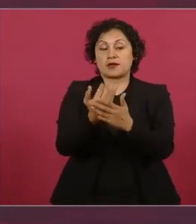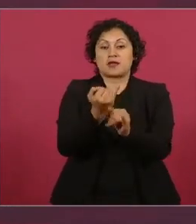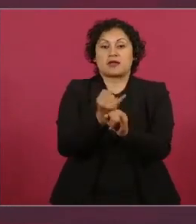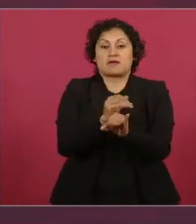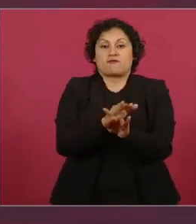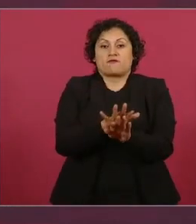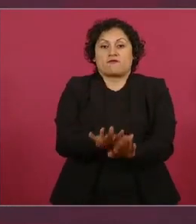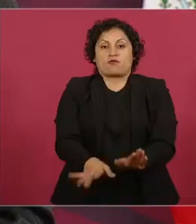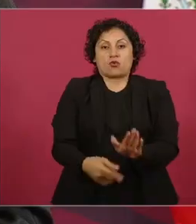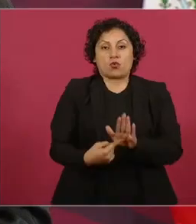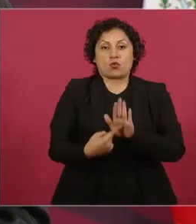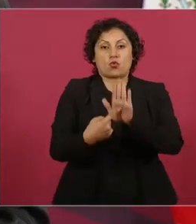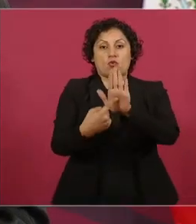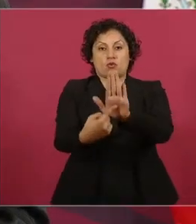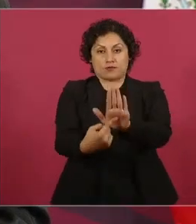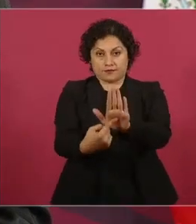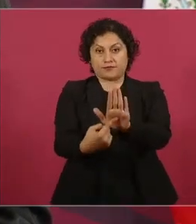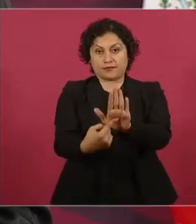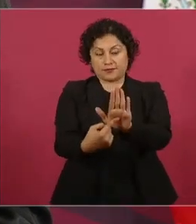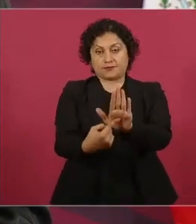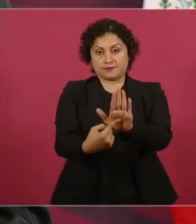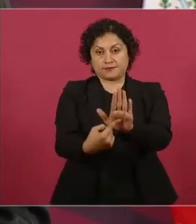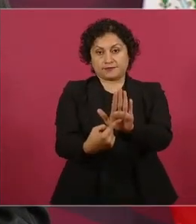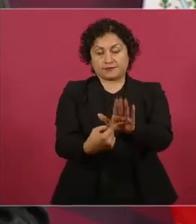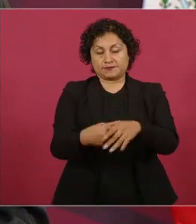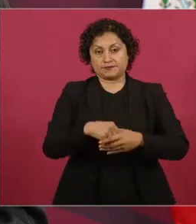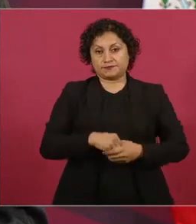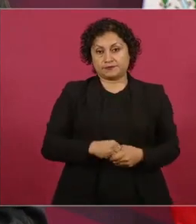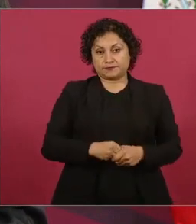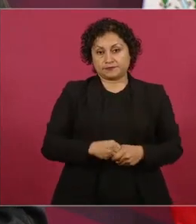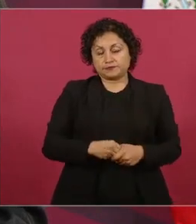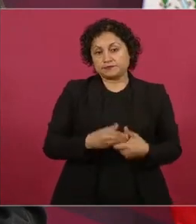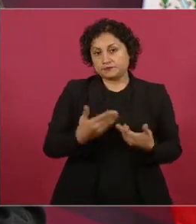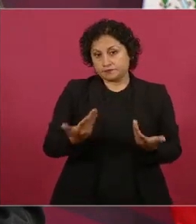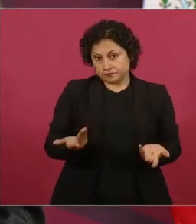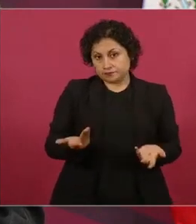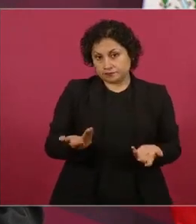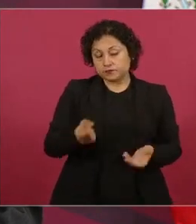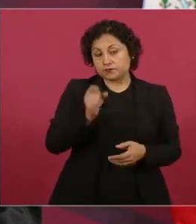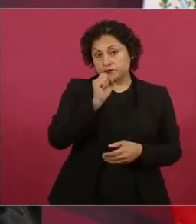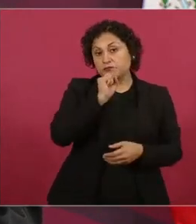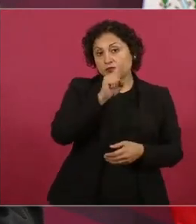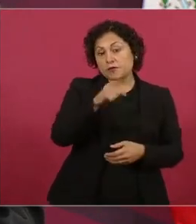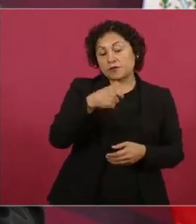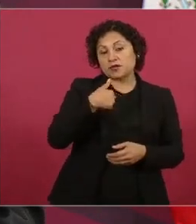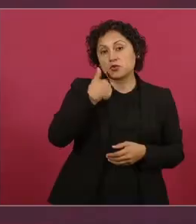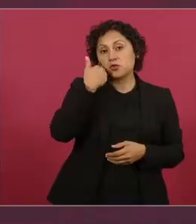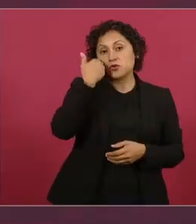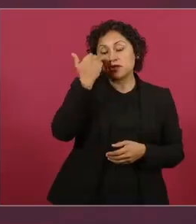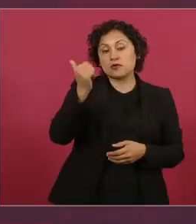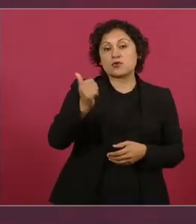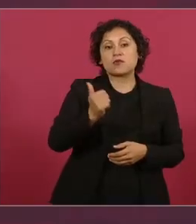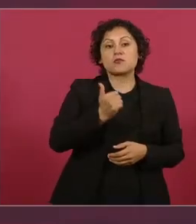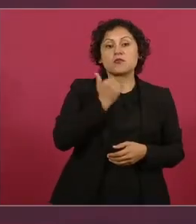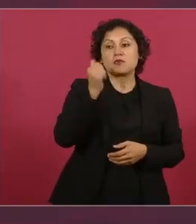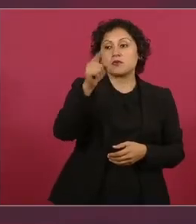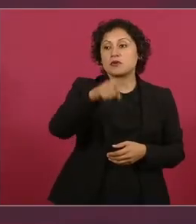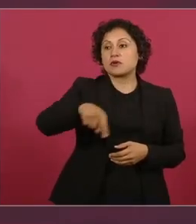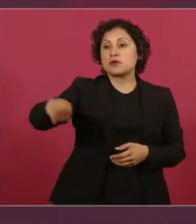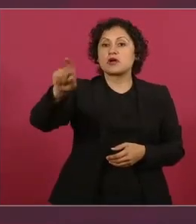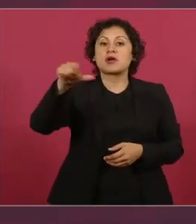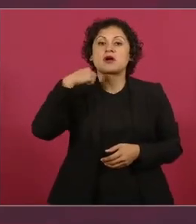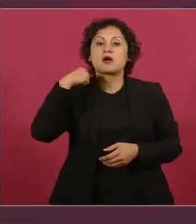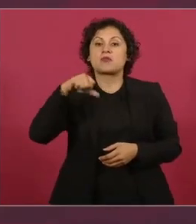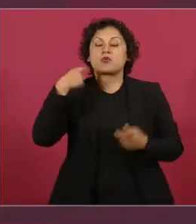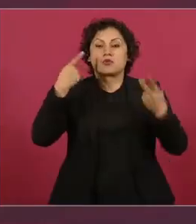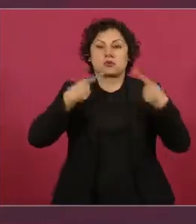y aprovecho para que la gente de Acapulco esté pendiente a